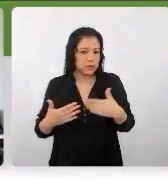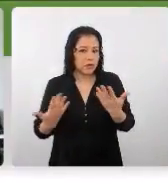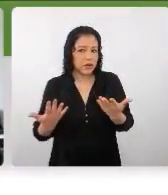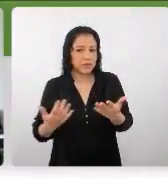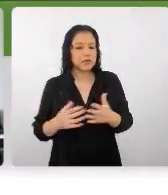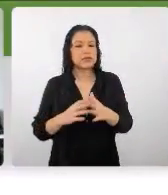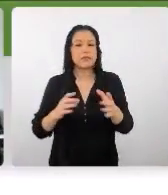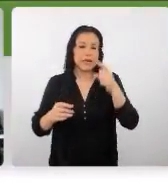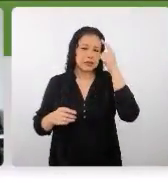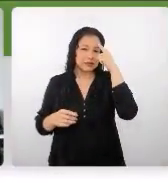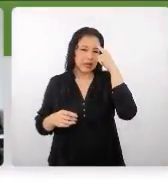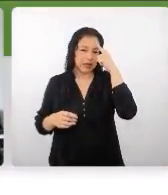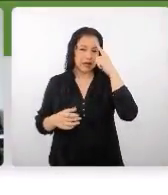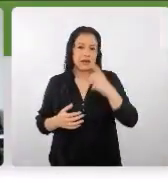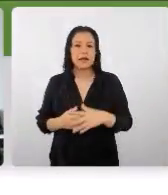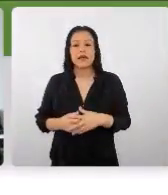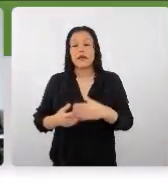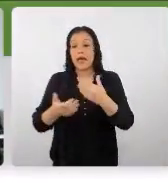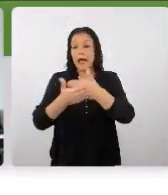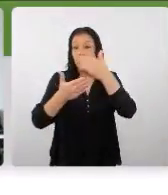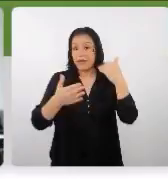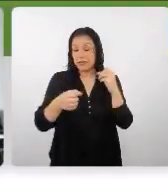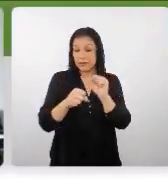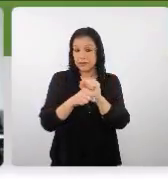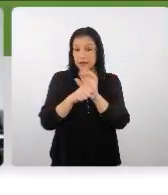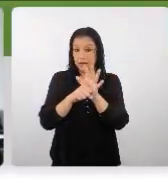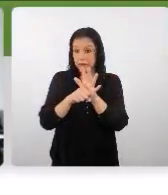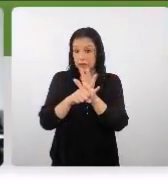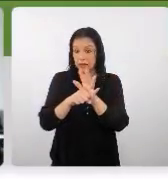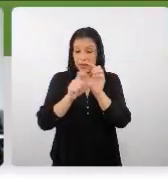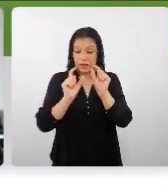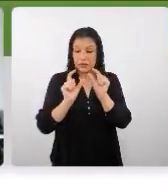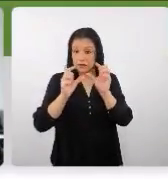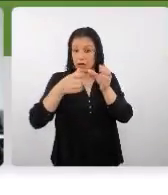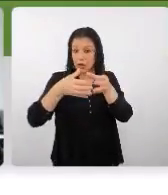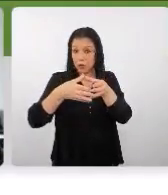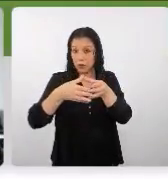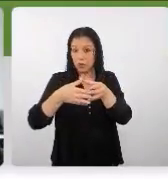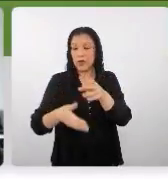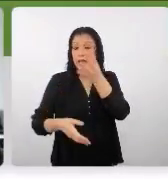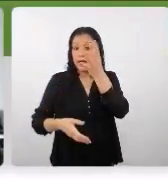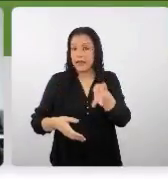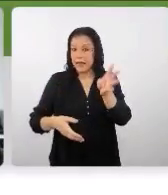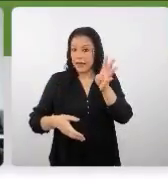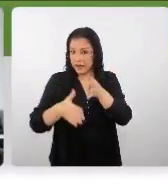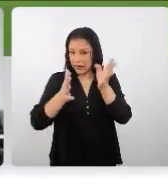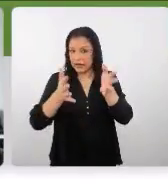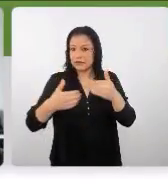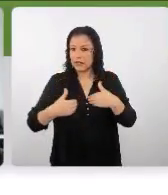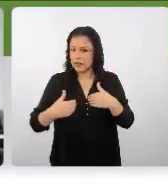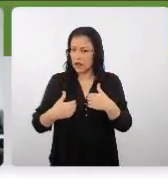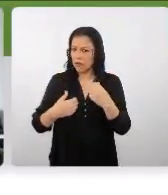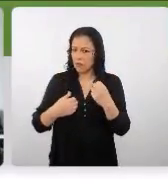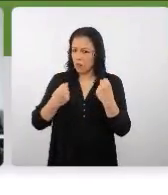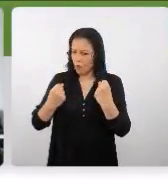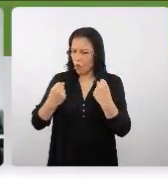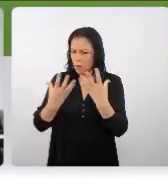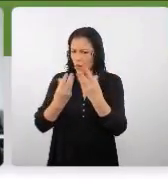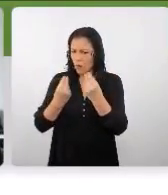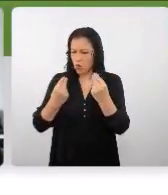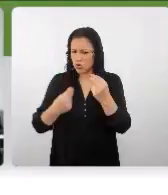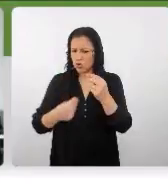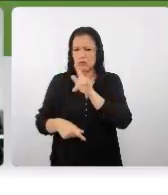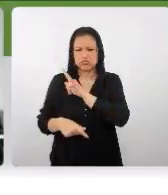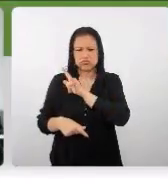¿qué podemos considerar? Bueno, ya antes de la pandemia, este público inglés tenía una muy fuerte tendencia a viajar al